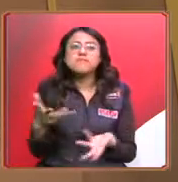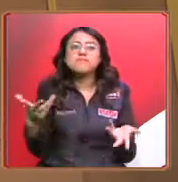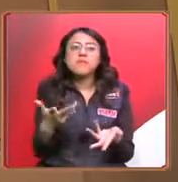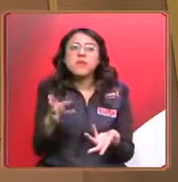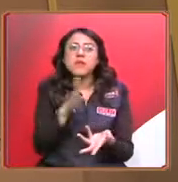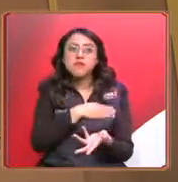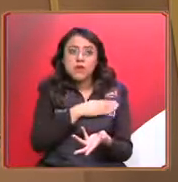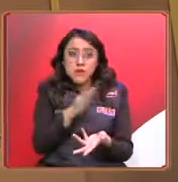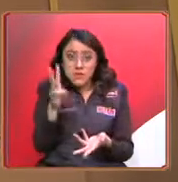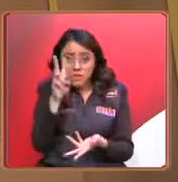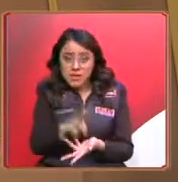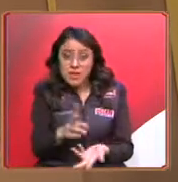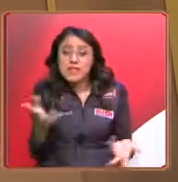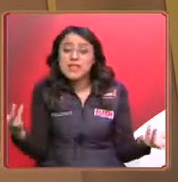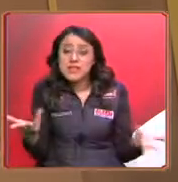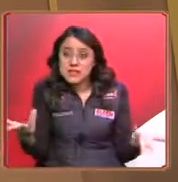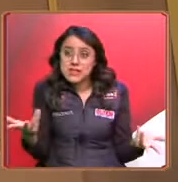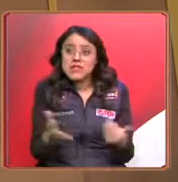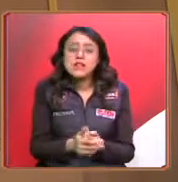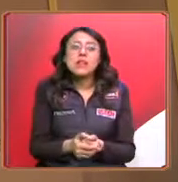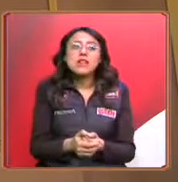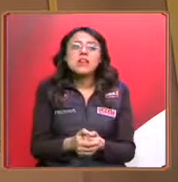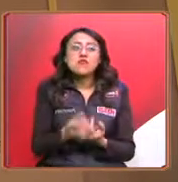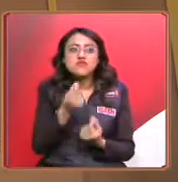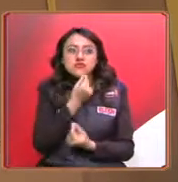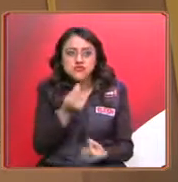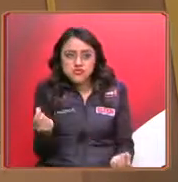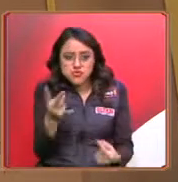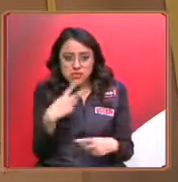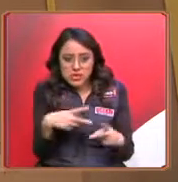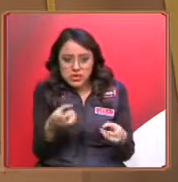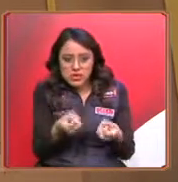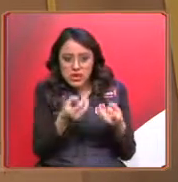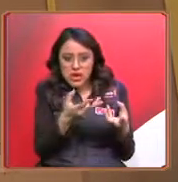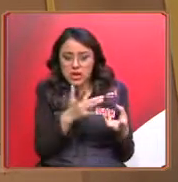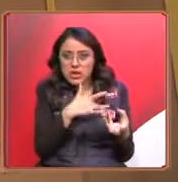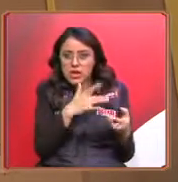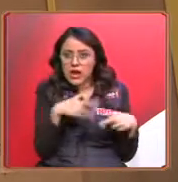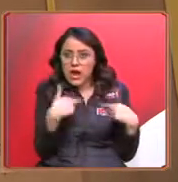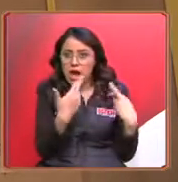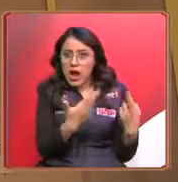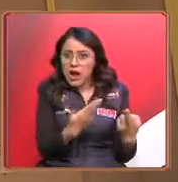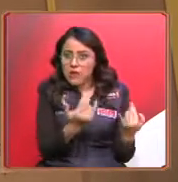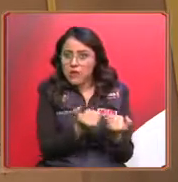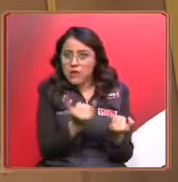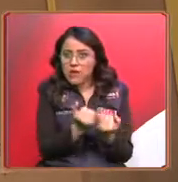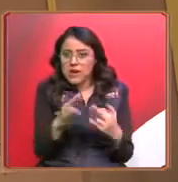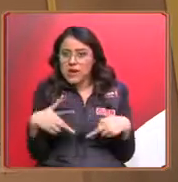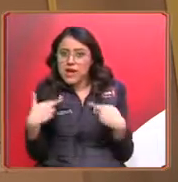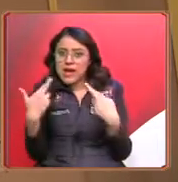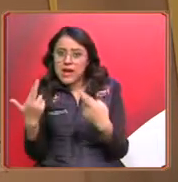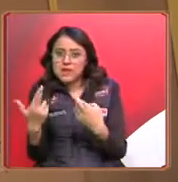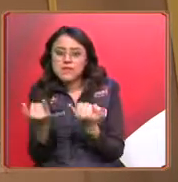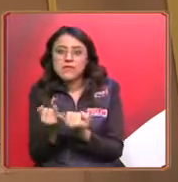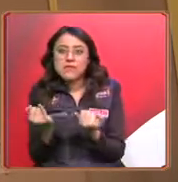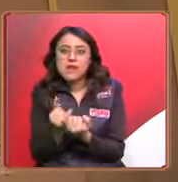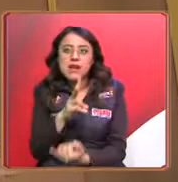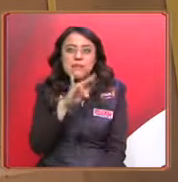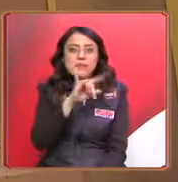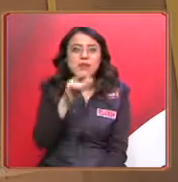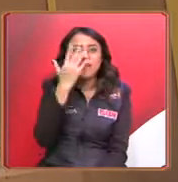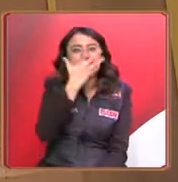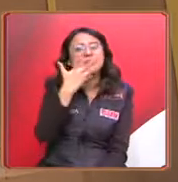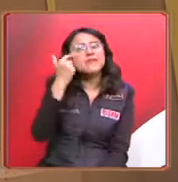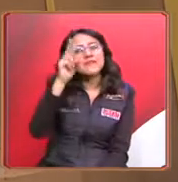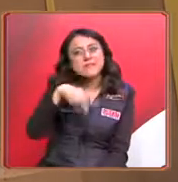gran suma. Y la ventaja de todo es que, bueno, estos niños vienen, entregan aquí su regalo, así como nosotros, y pueden ir a disfrutar la villa que está bien bonita. Yo